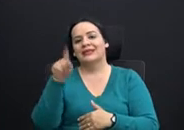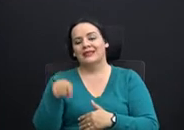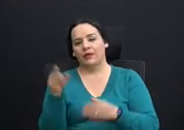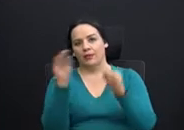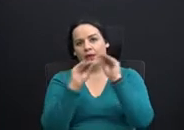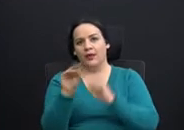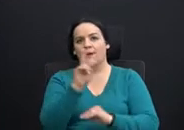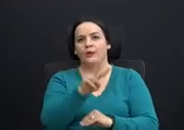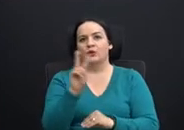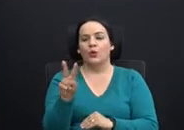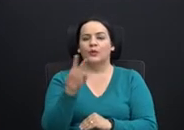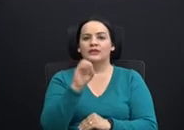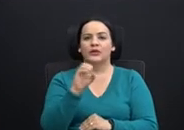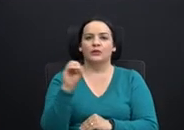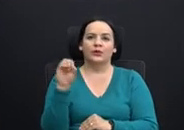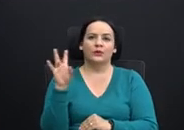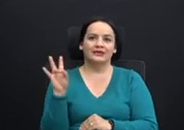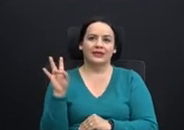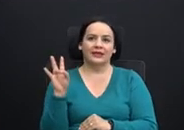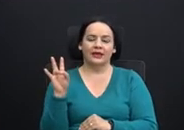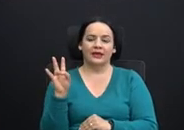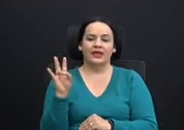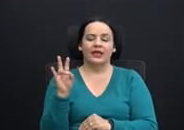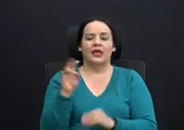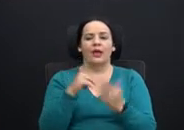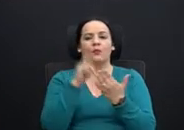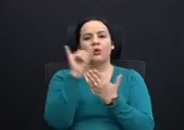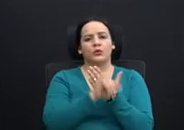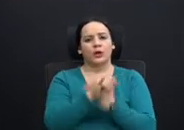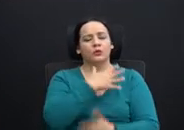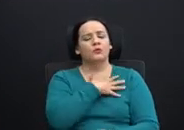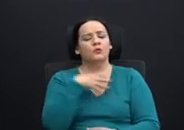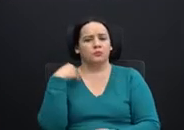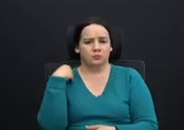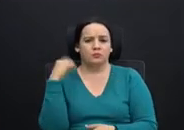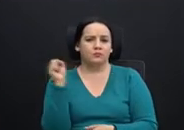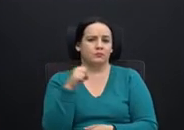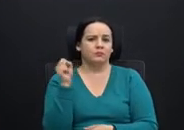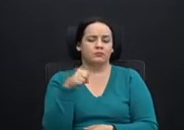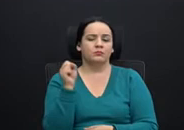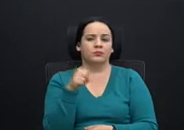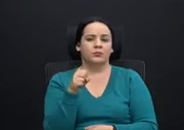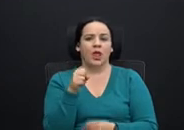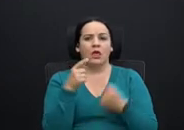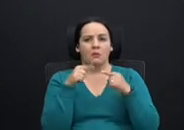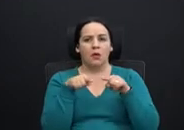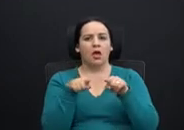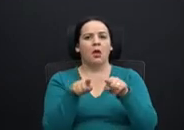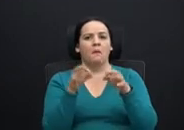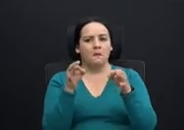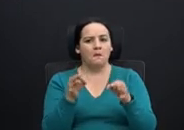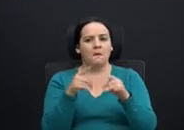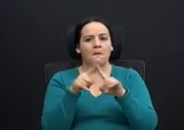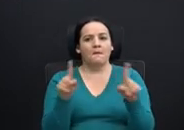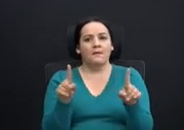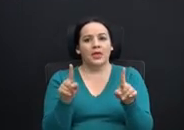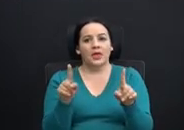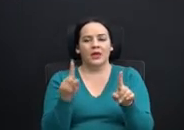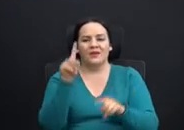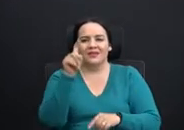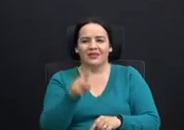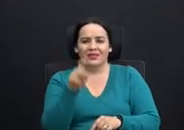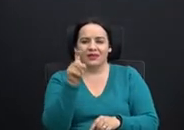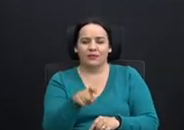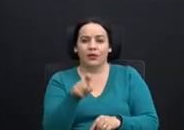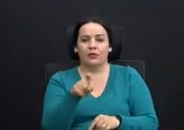el 22.007 es un proyecto que me gusta, que va en la línea, pero que debemos de